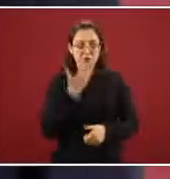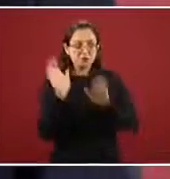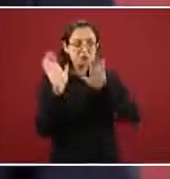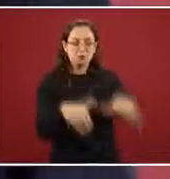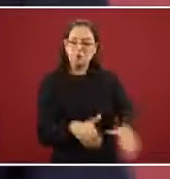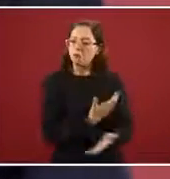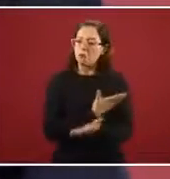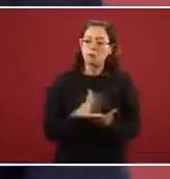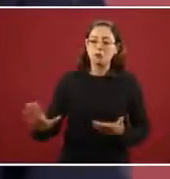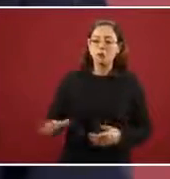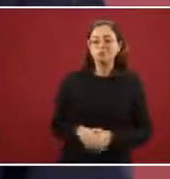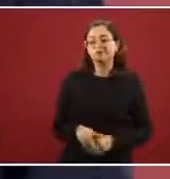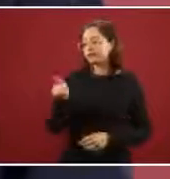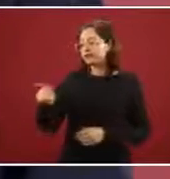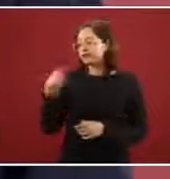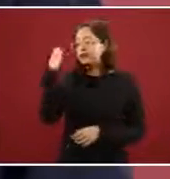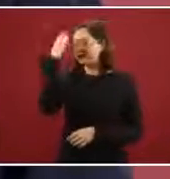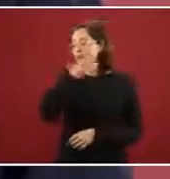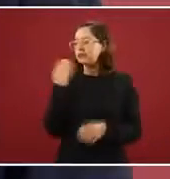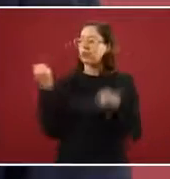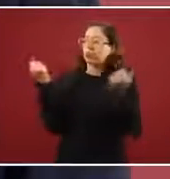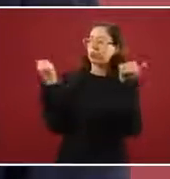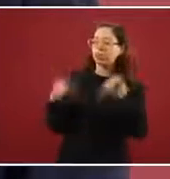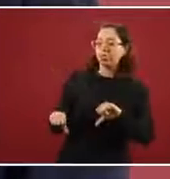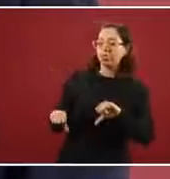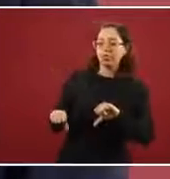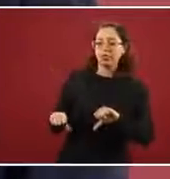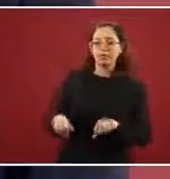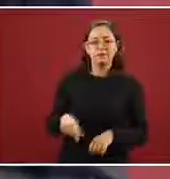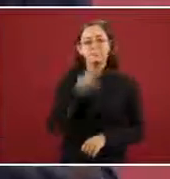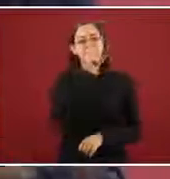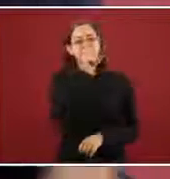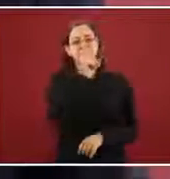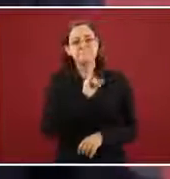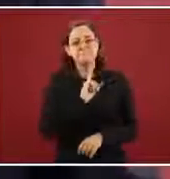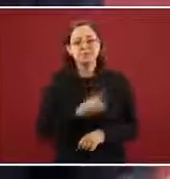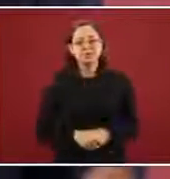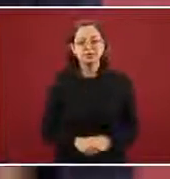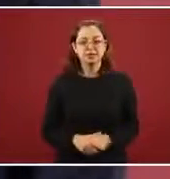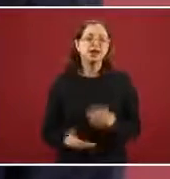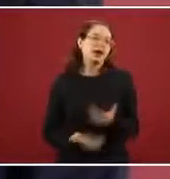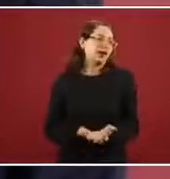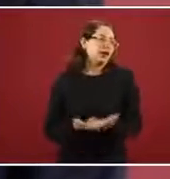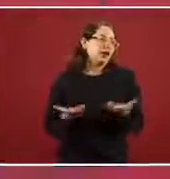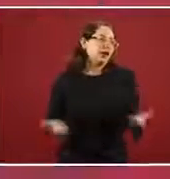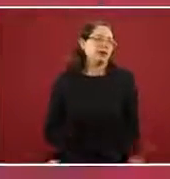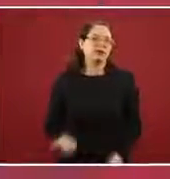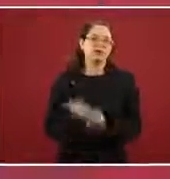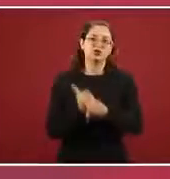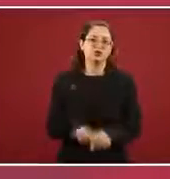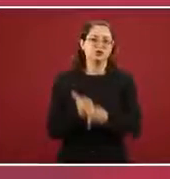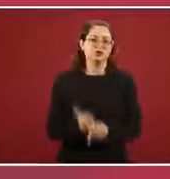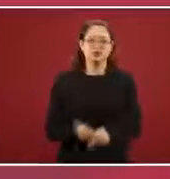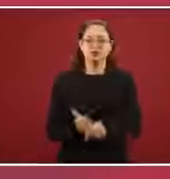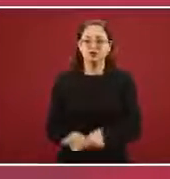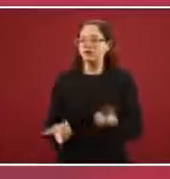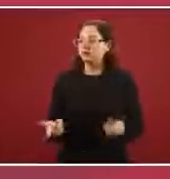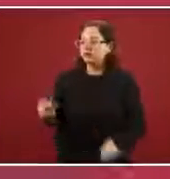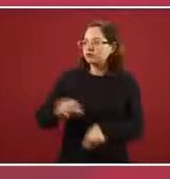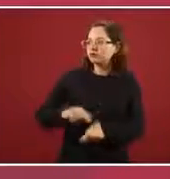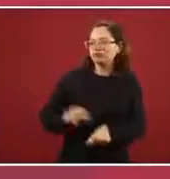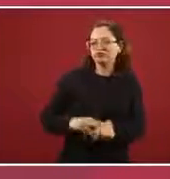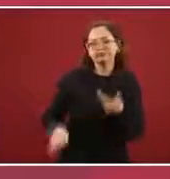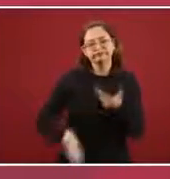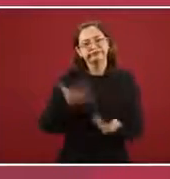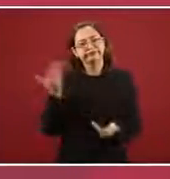con la mentira de que no pasaban el examen de admisión. Pues ahora estamos padeciendo de que no tenemos los médicos que